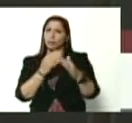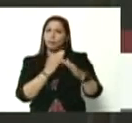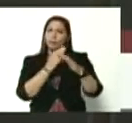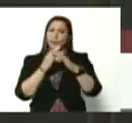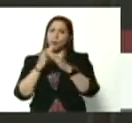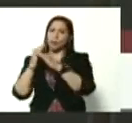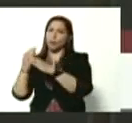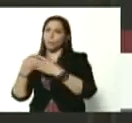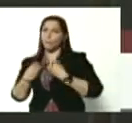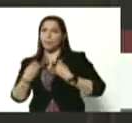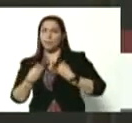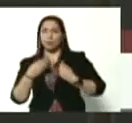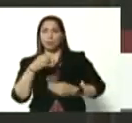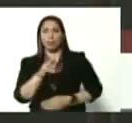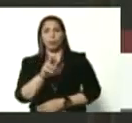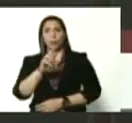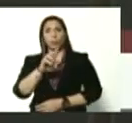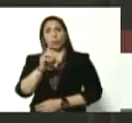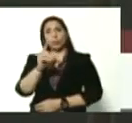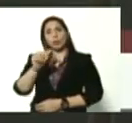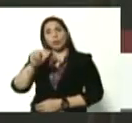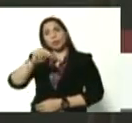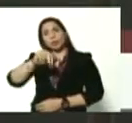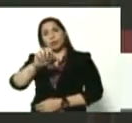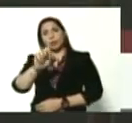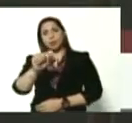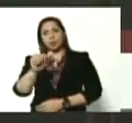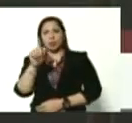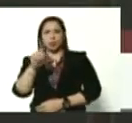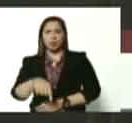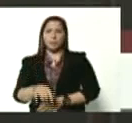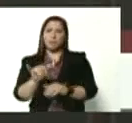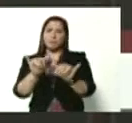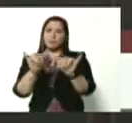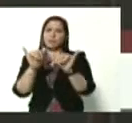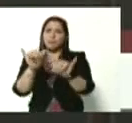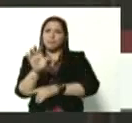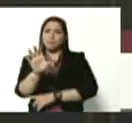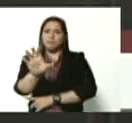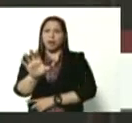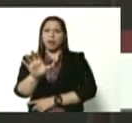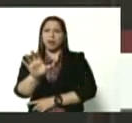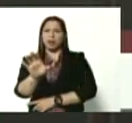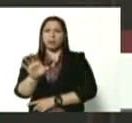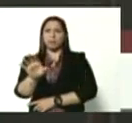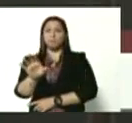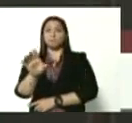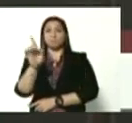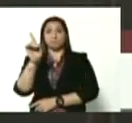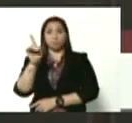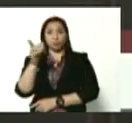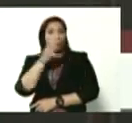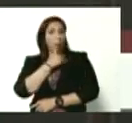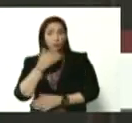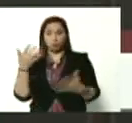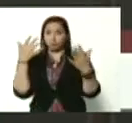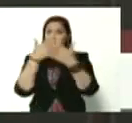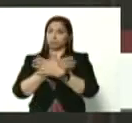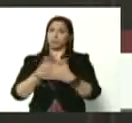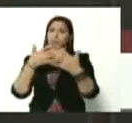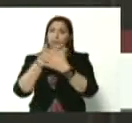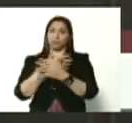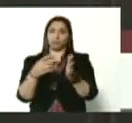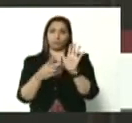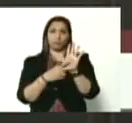y es narrar parte de la vida de la patria misma yo no tengo dudas en